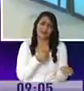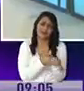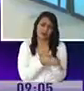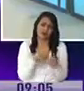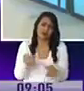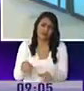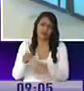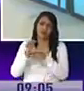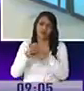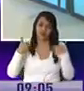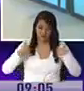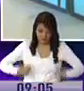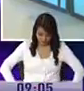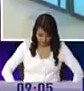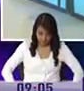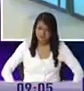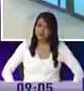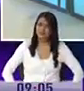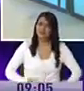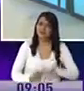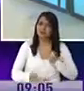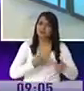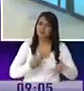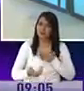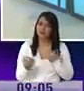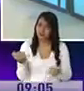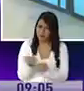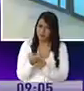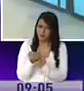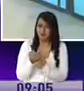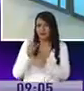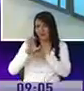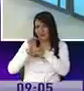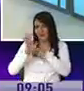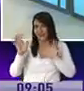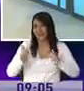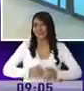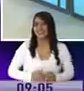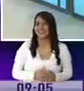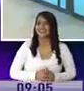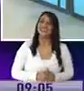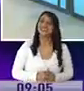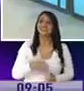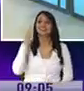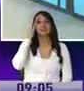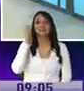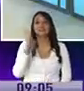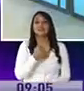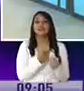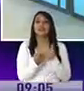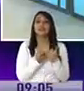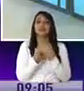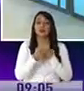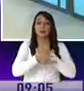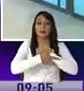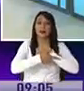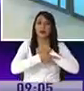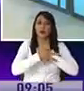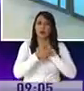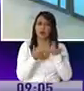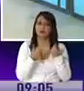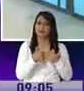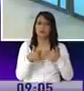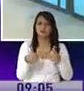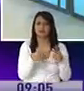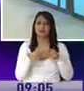Ecuador importa pero tambén tiene que apoyar ahora al Ecuador sabemos también que tu selección paraguaya se va a desenvolver bien pero Hoy les